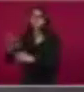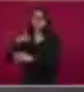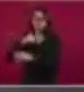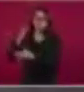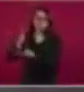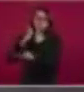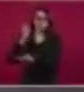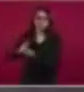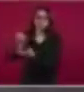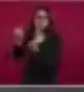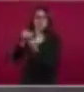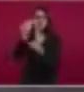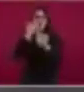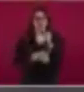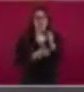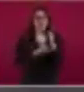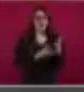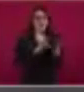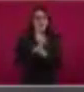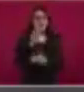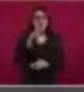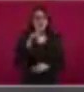me falta ir a Pinotepa también.